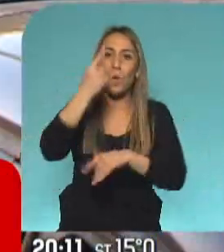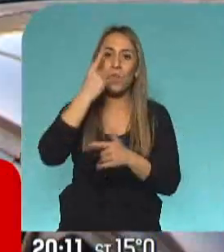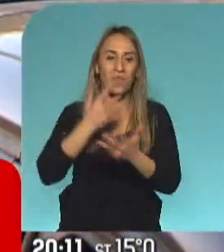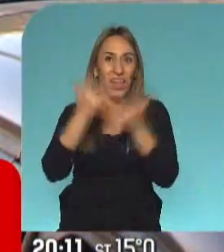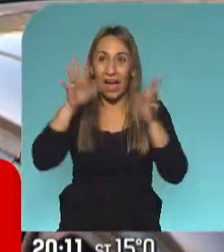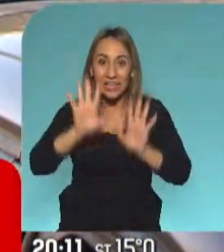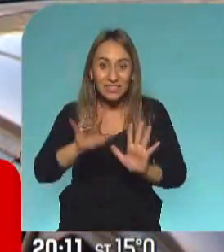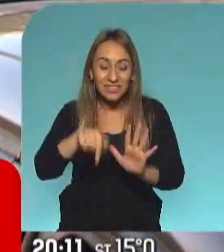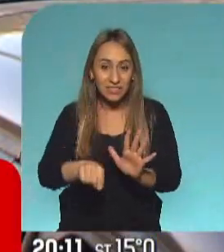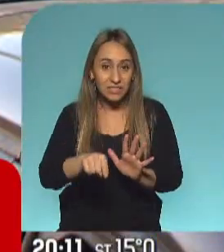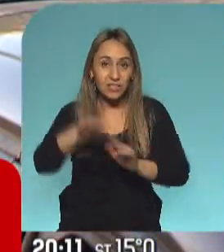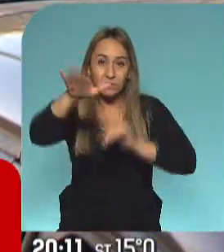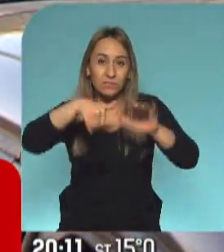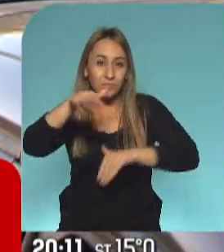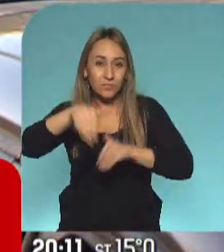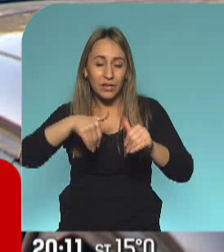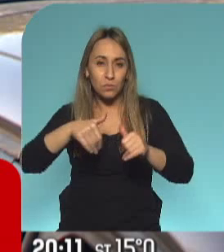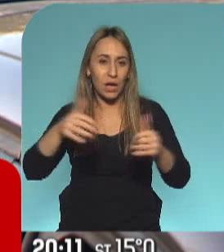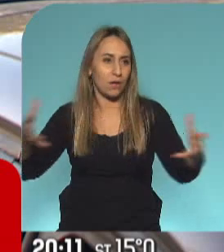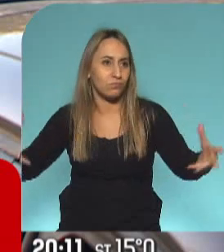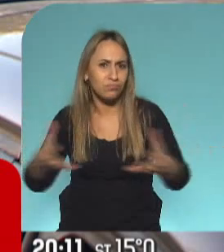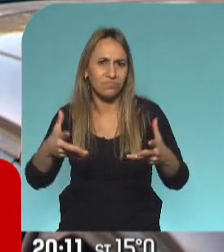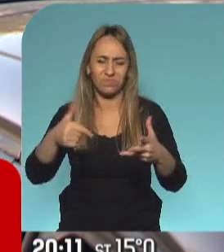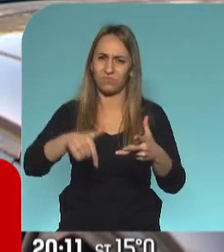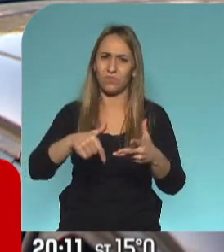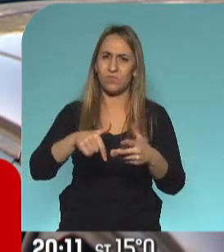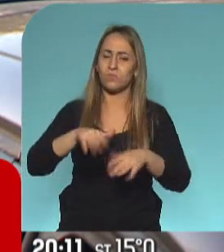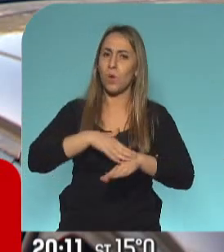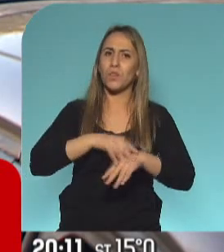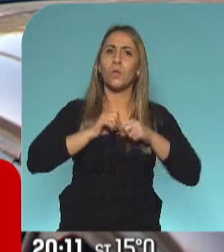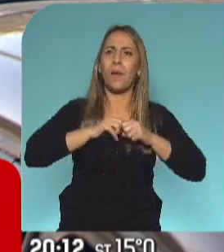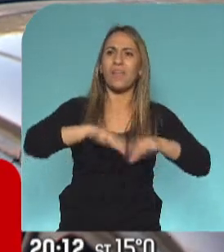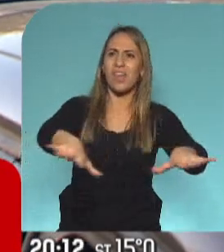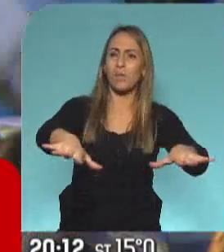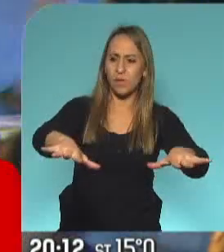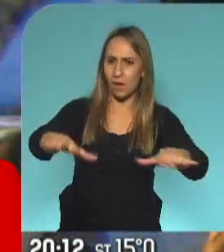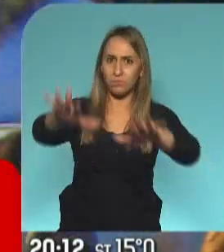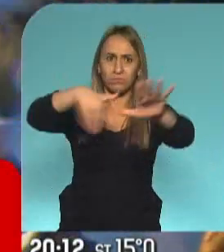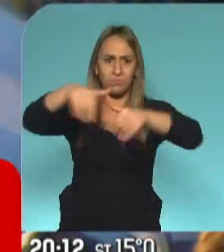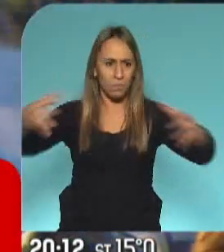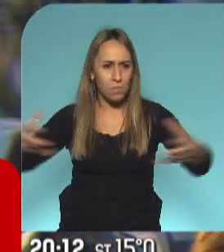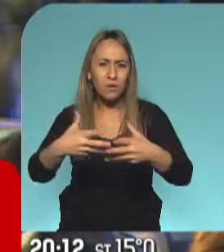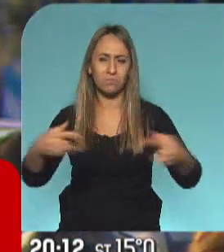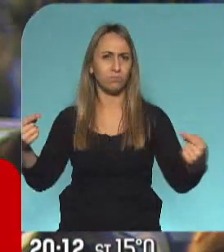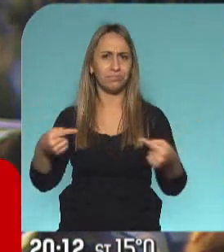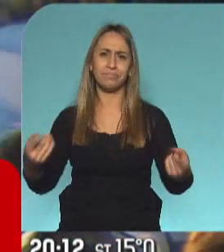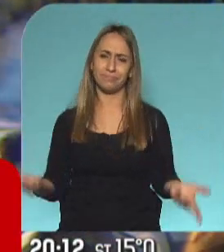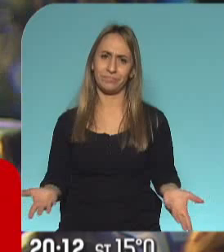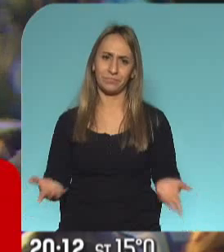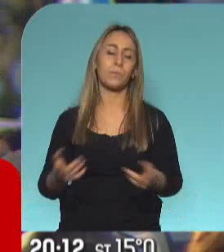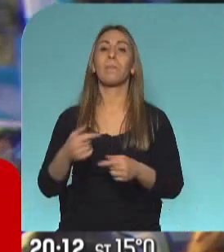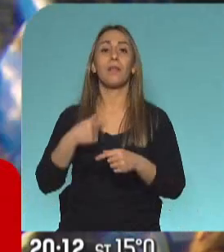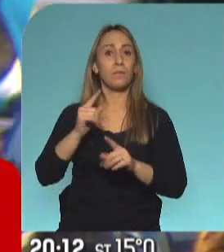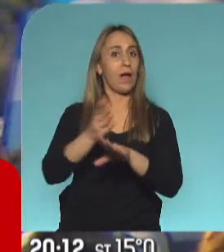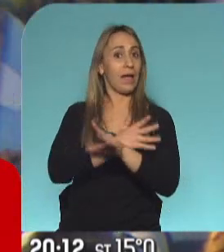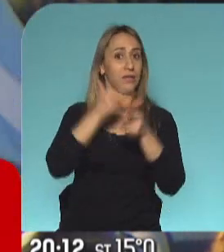hoy, un día en el medio de los golpes de la pandemia en nuestro país, es bravísima. Decía Horacio Rodríguez Larreta, se separó,